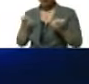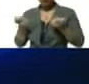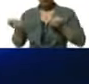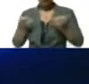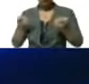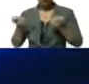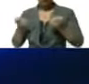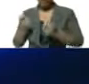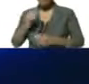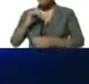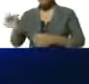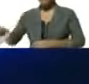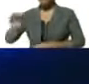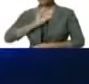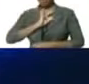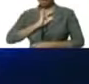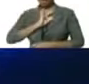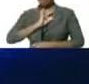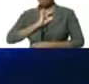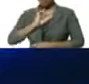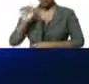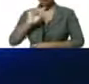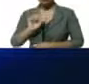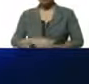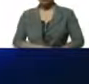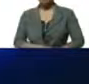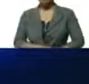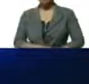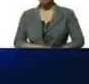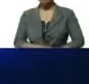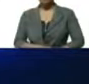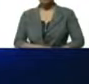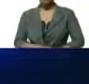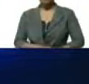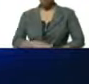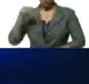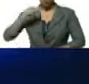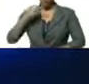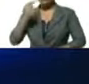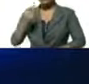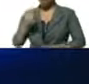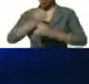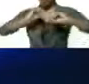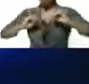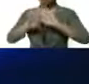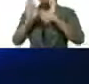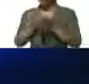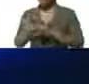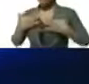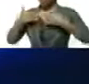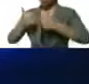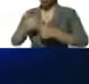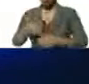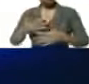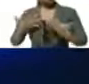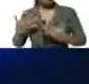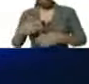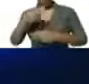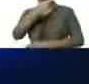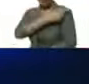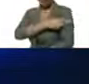de infecciones nosocomiales, muy importante. Hoy decía la Organización Mundial de la Salud que en los